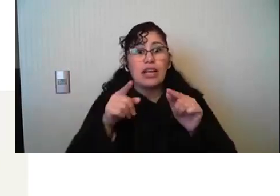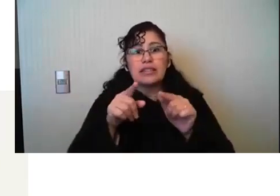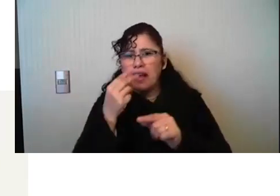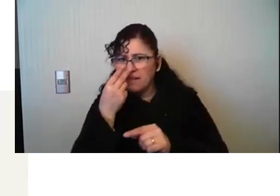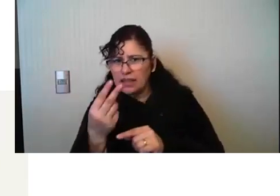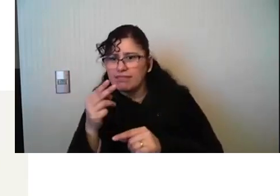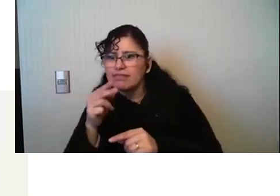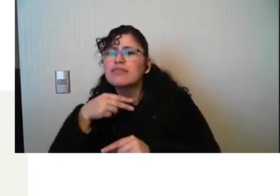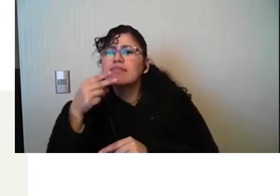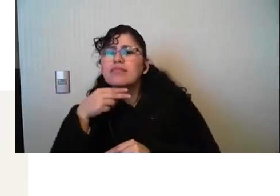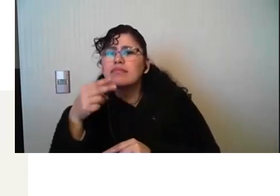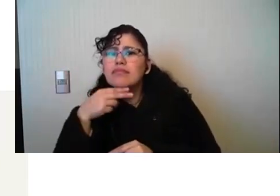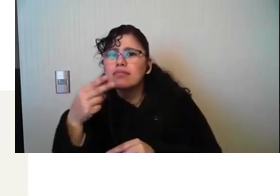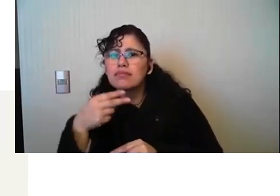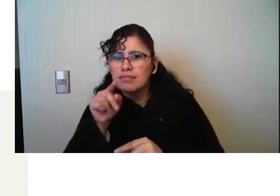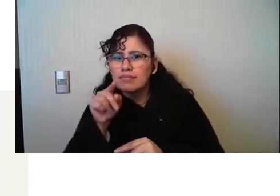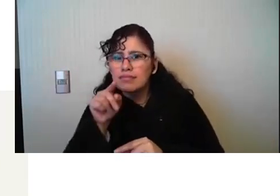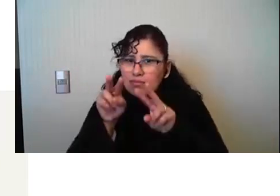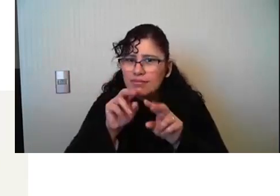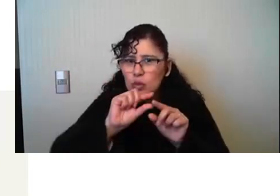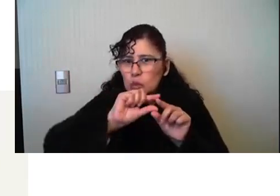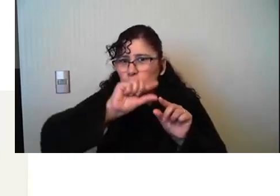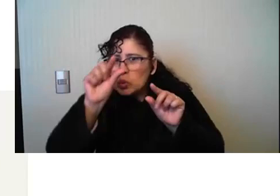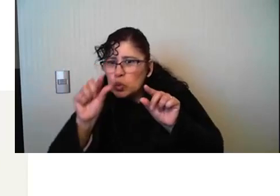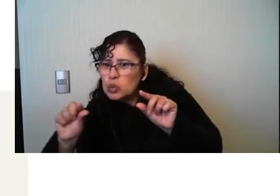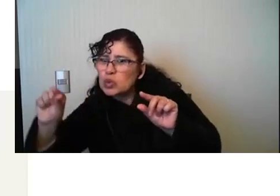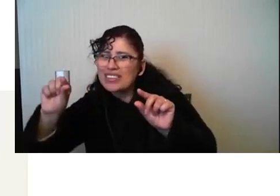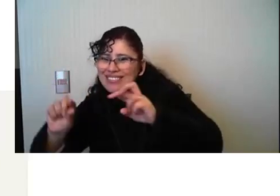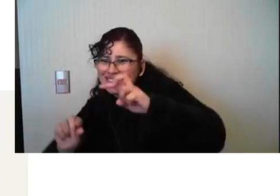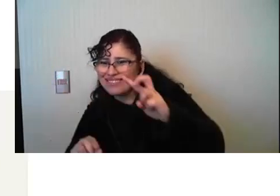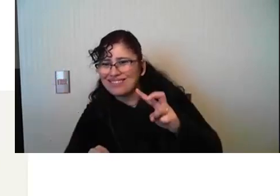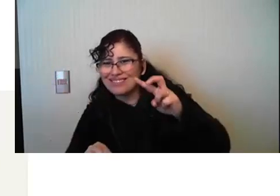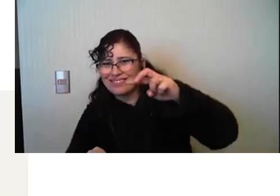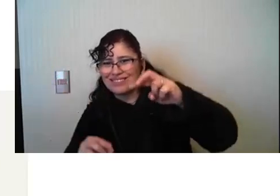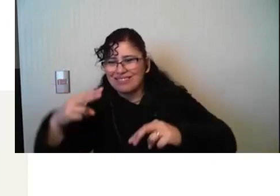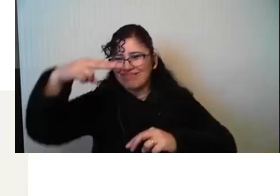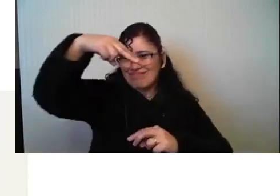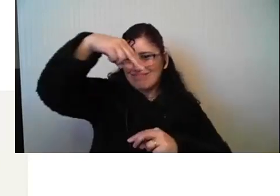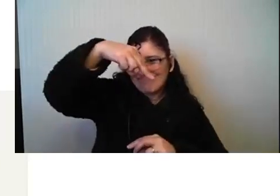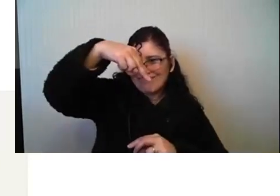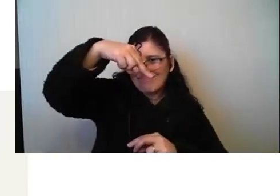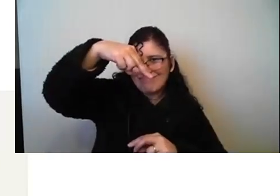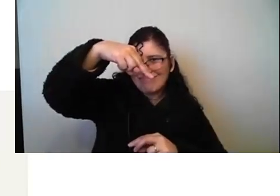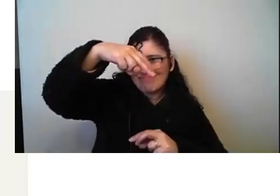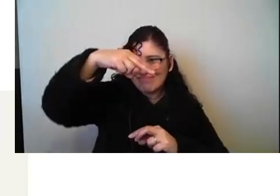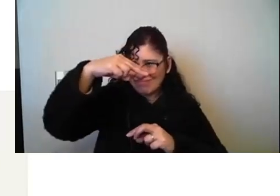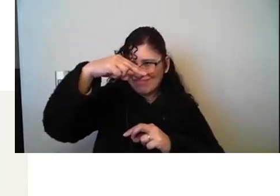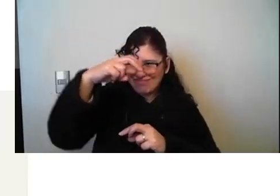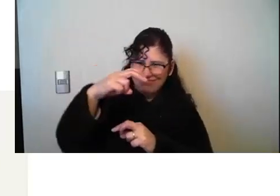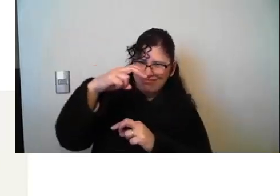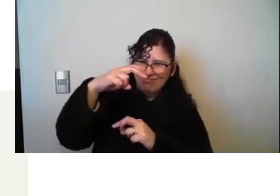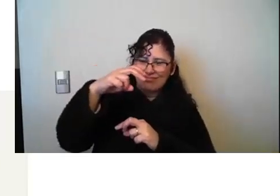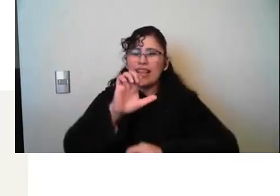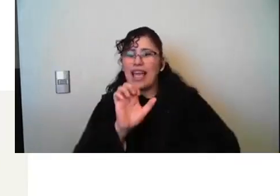está más en su totalidad, y que corresponde al epitálamo, es decir, sobre el